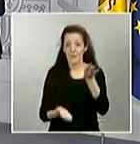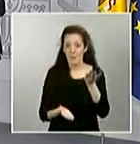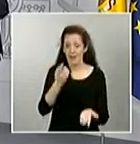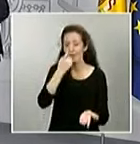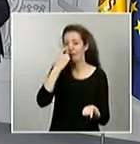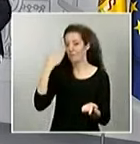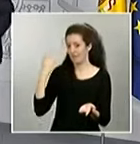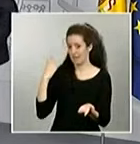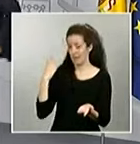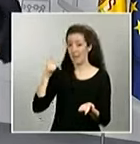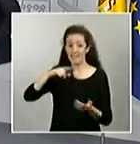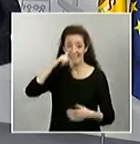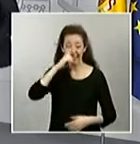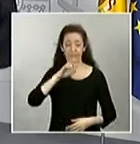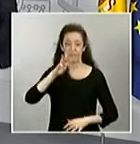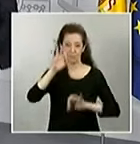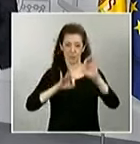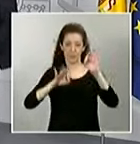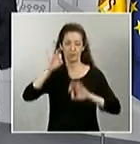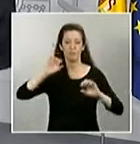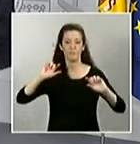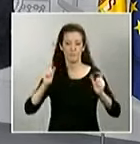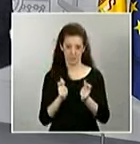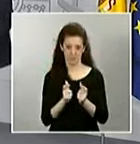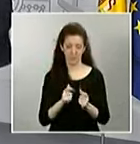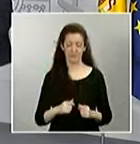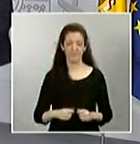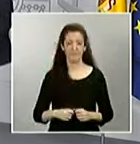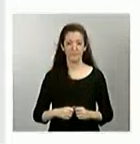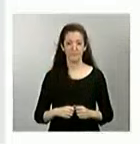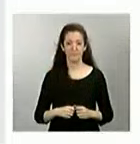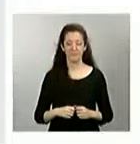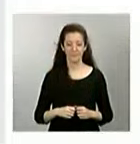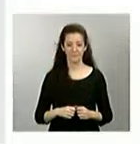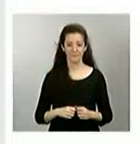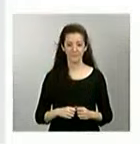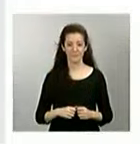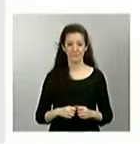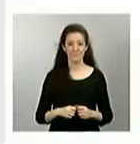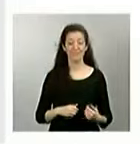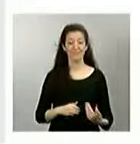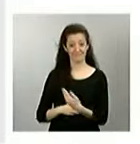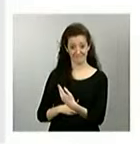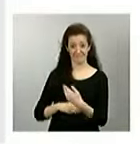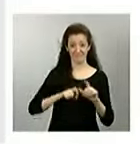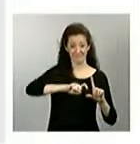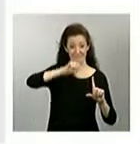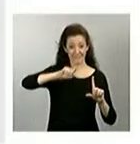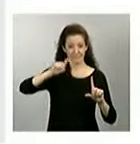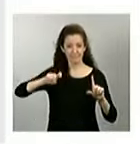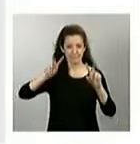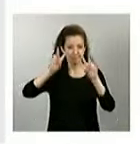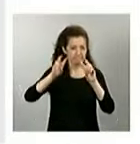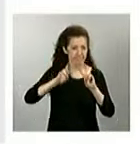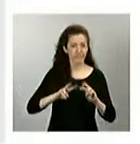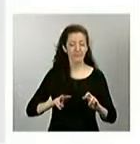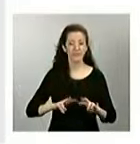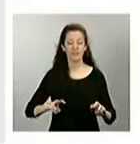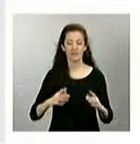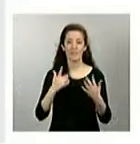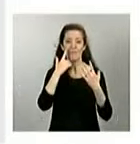% si miramos con más cuidado esas barras veremos que la destrucción de empleo es particularmente intensa en los